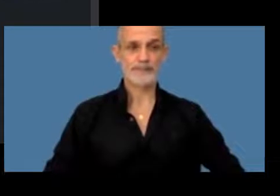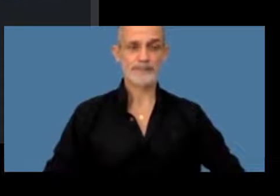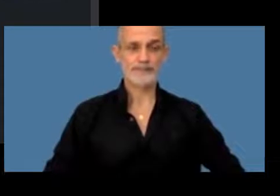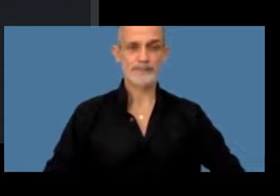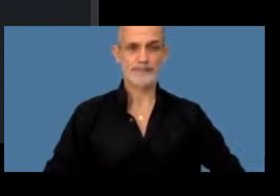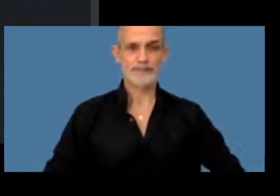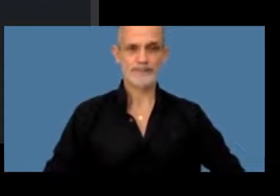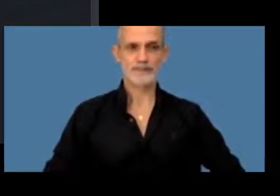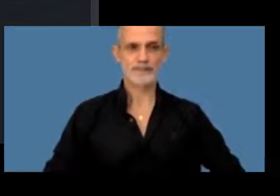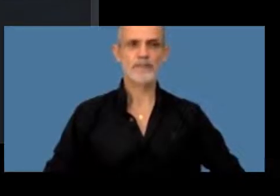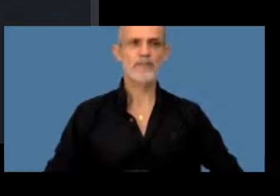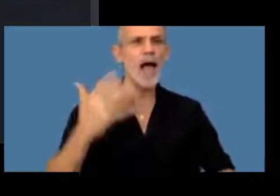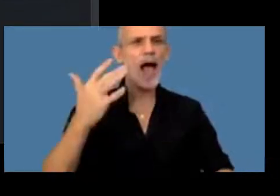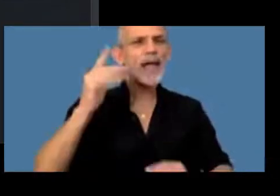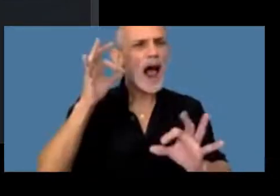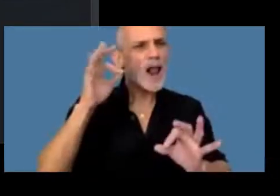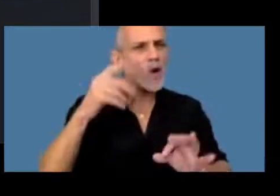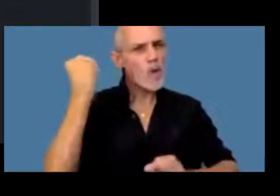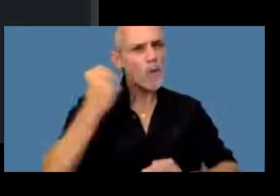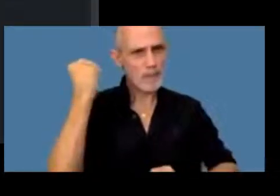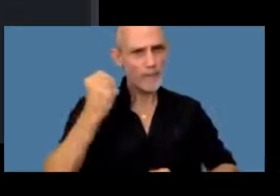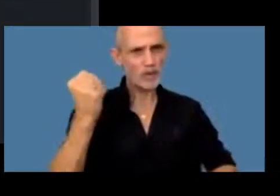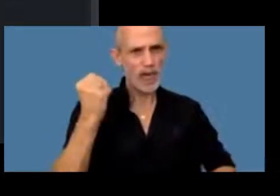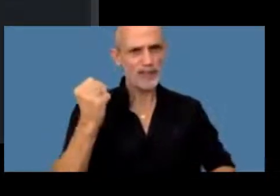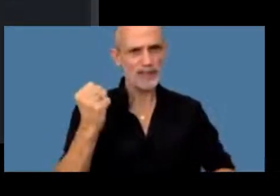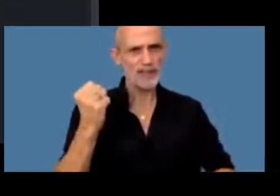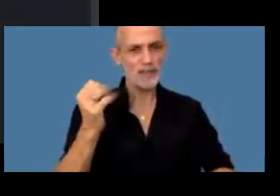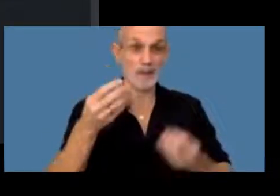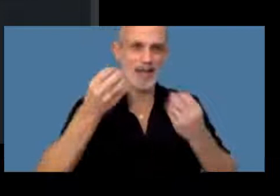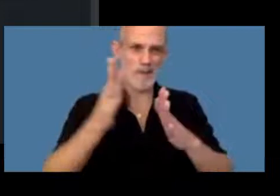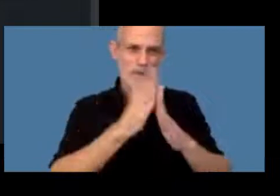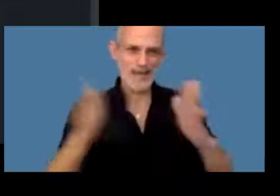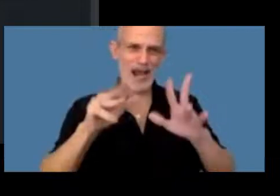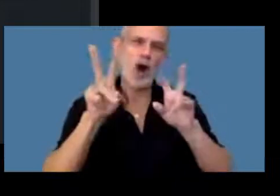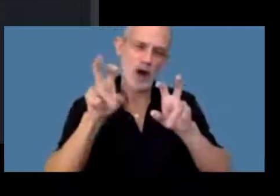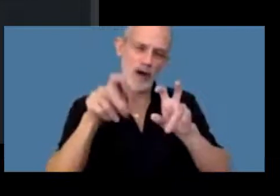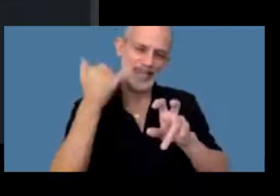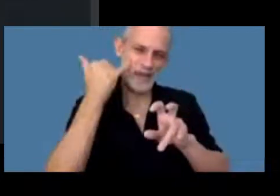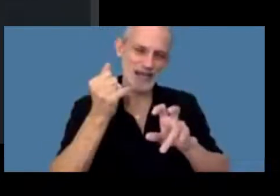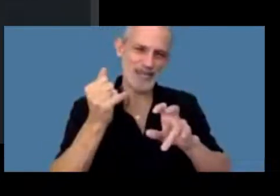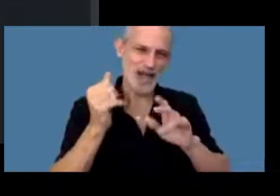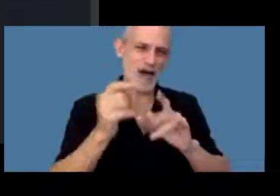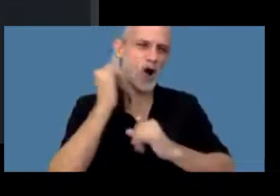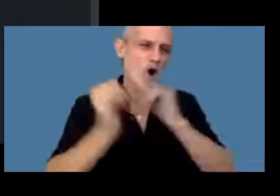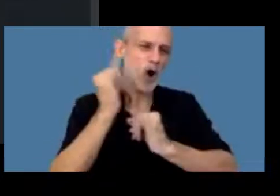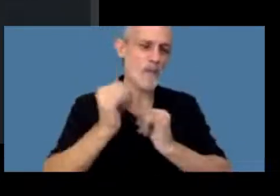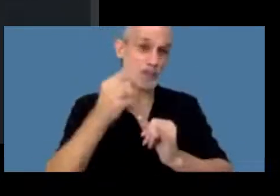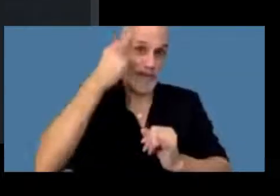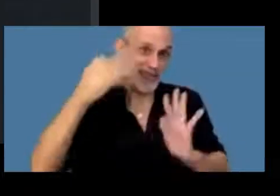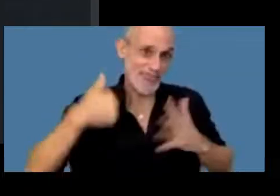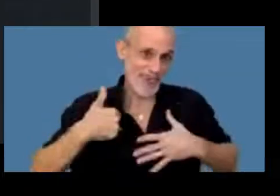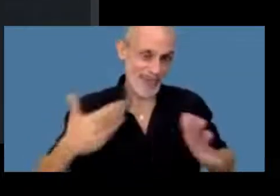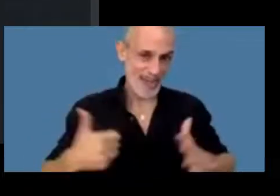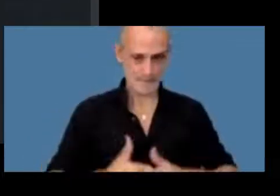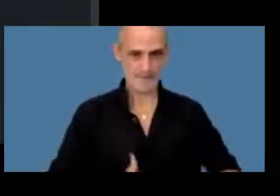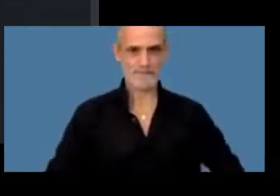hay algo que es muy importante, ya para empezar rápidamente a comentarles un poco mi idea, que